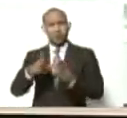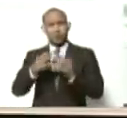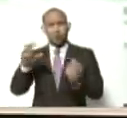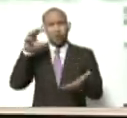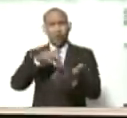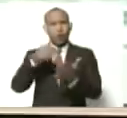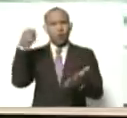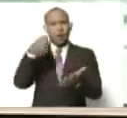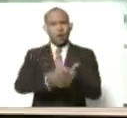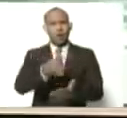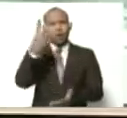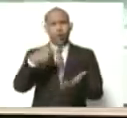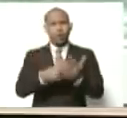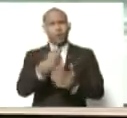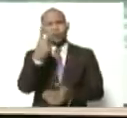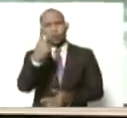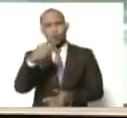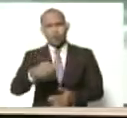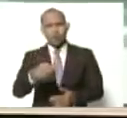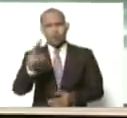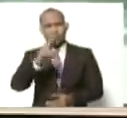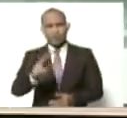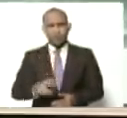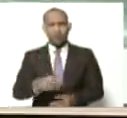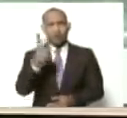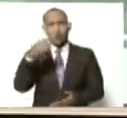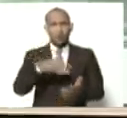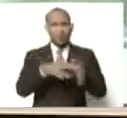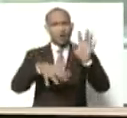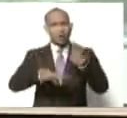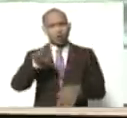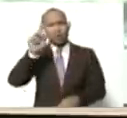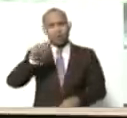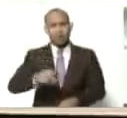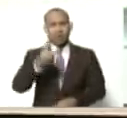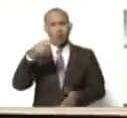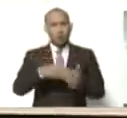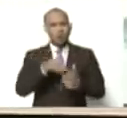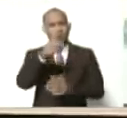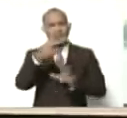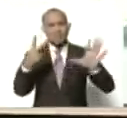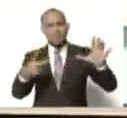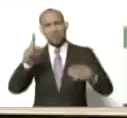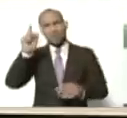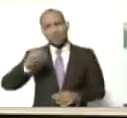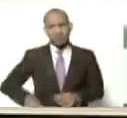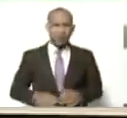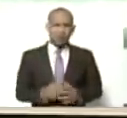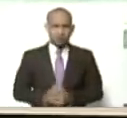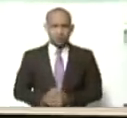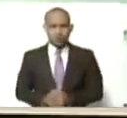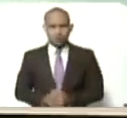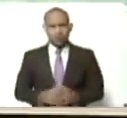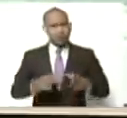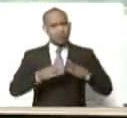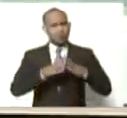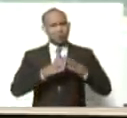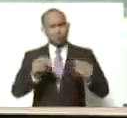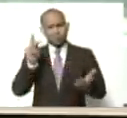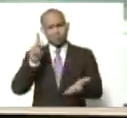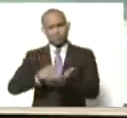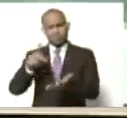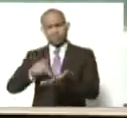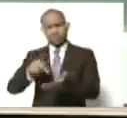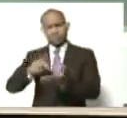golpes de Estado del 2002, del 2014, del 2017, que ha estado en todas las jugadas